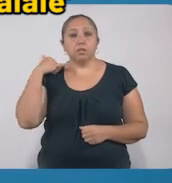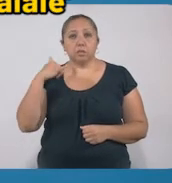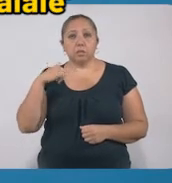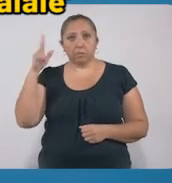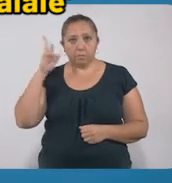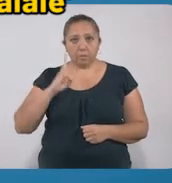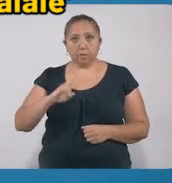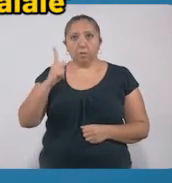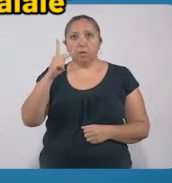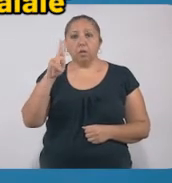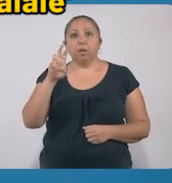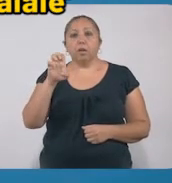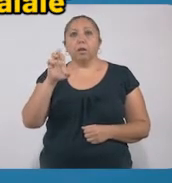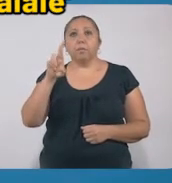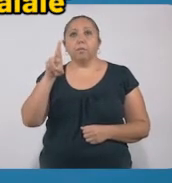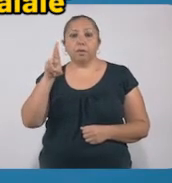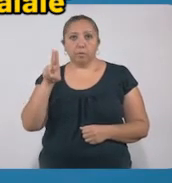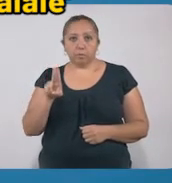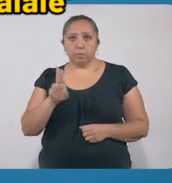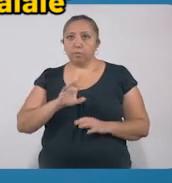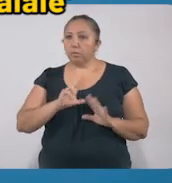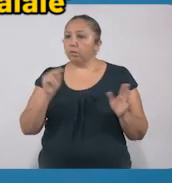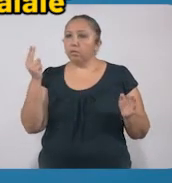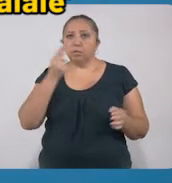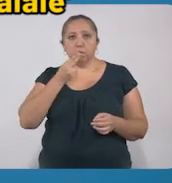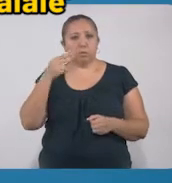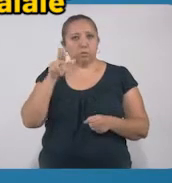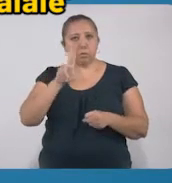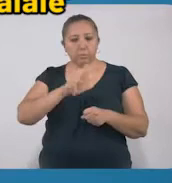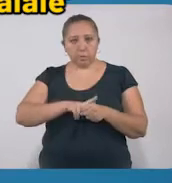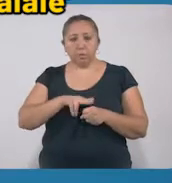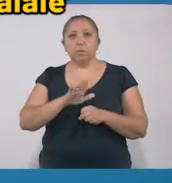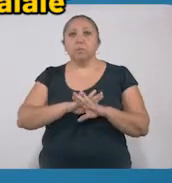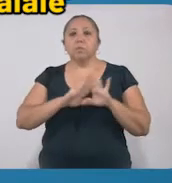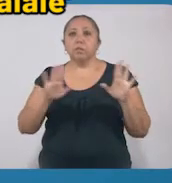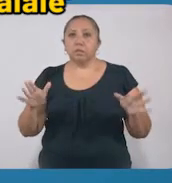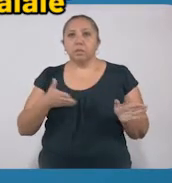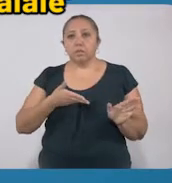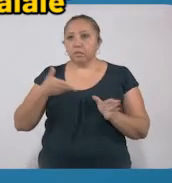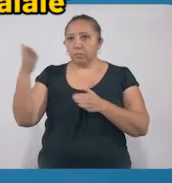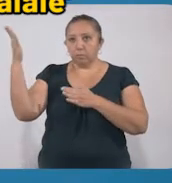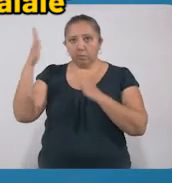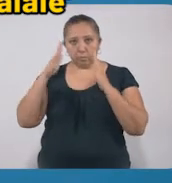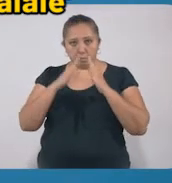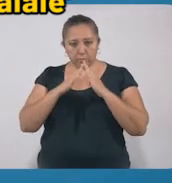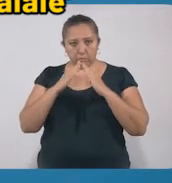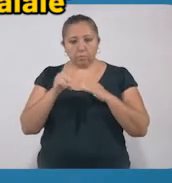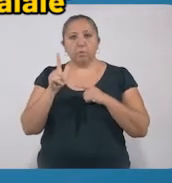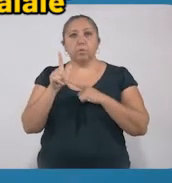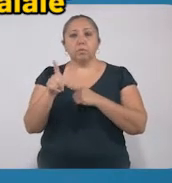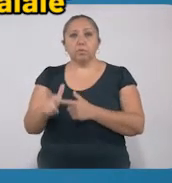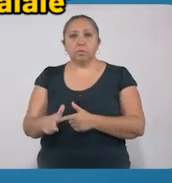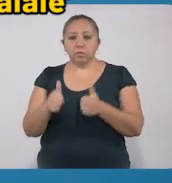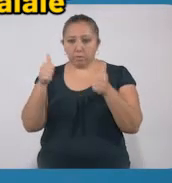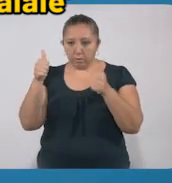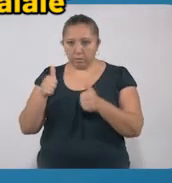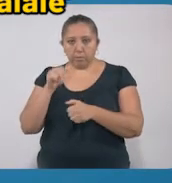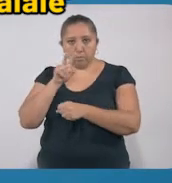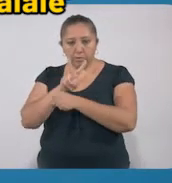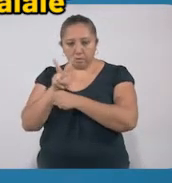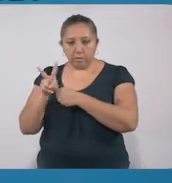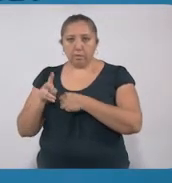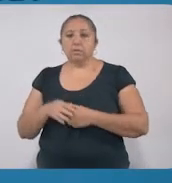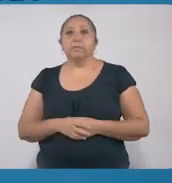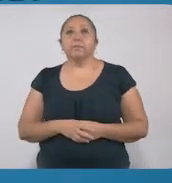que viajó a Perú y ahí dio positivo ya no requiere hospitalización, por lo que ya fue trasladada a su hogar, donde continuará aislada y en constante